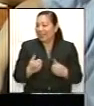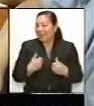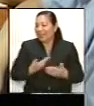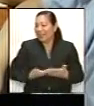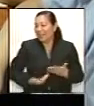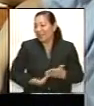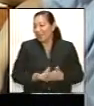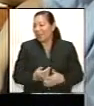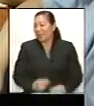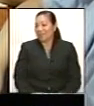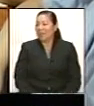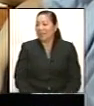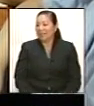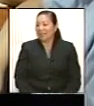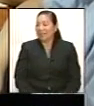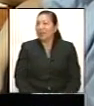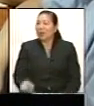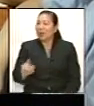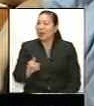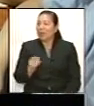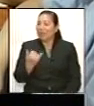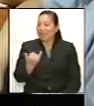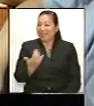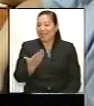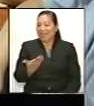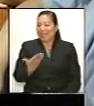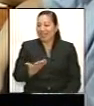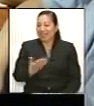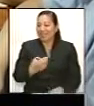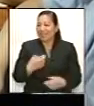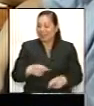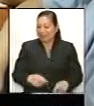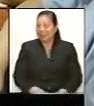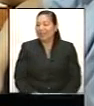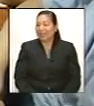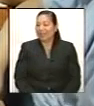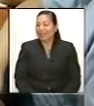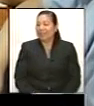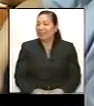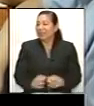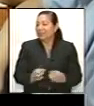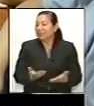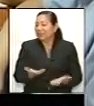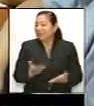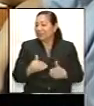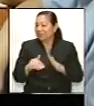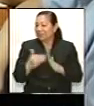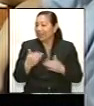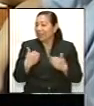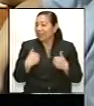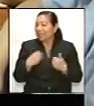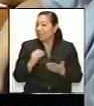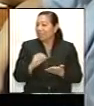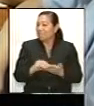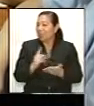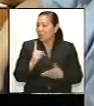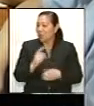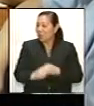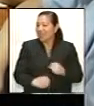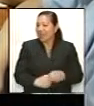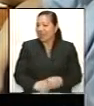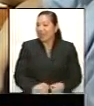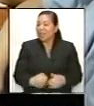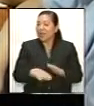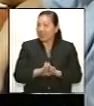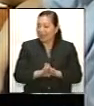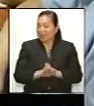de potenciales usuarios de este portal. Sí, justo ya como la plataforma ya tiene más de un año,